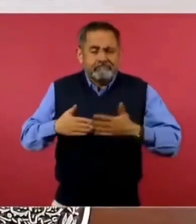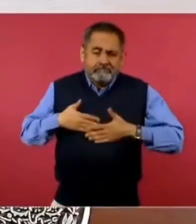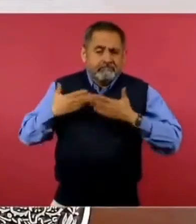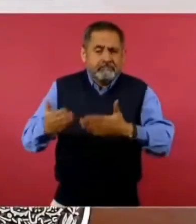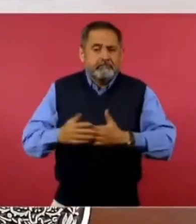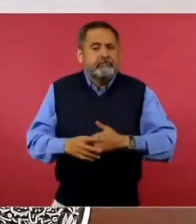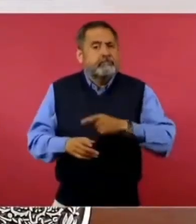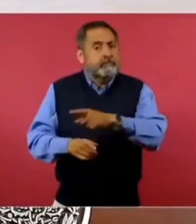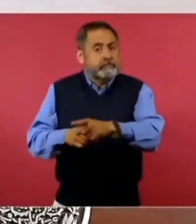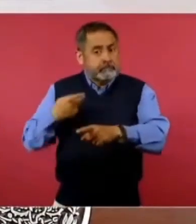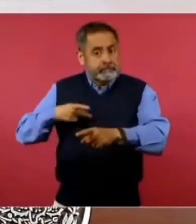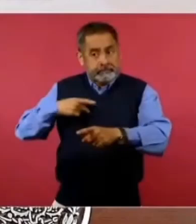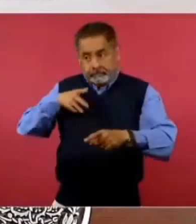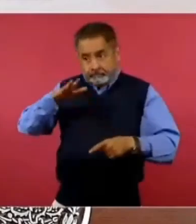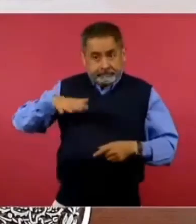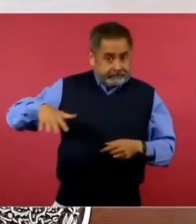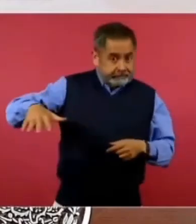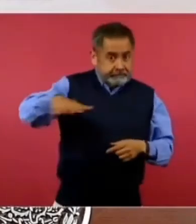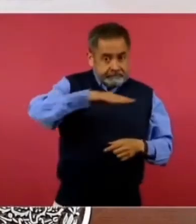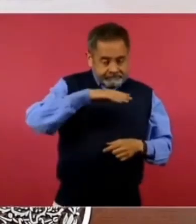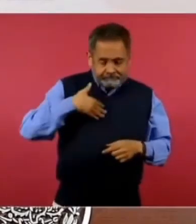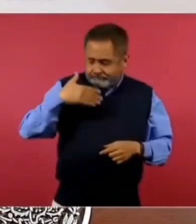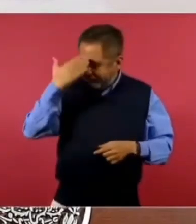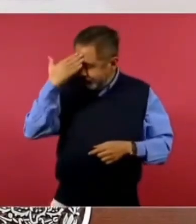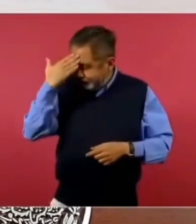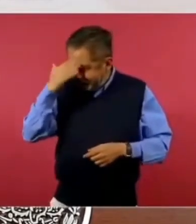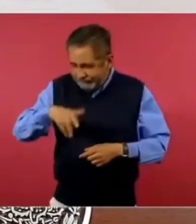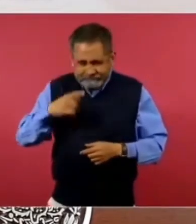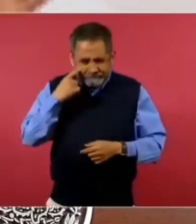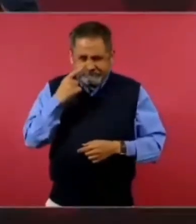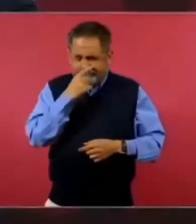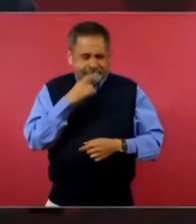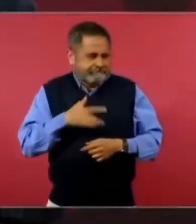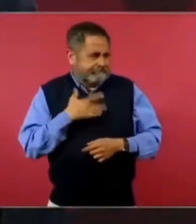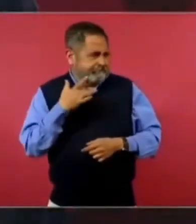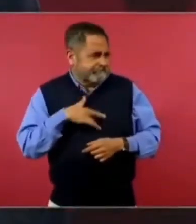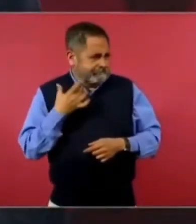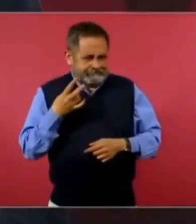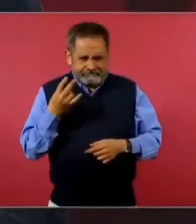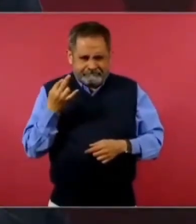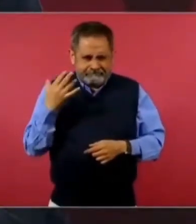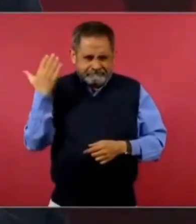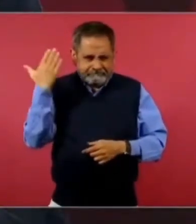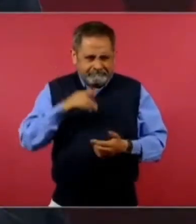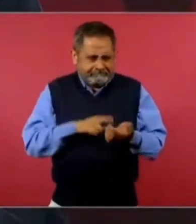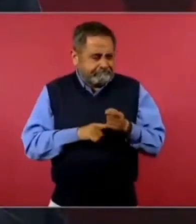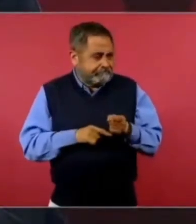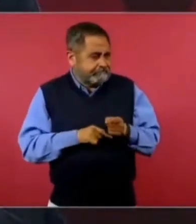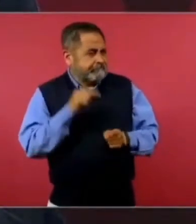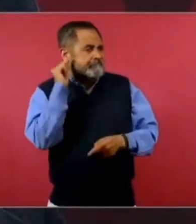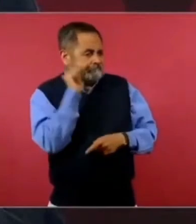El pueblo tiene un instinto certero.